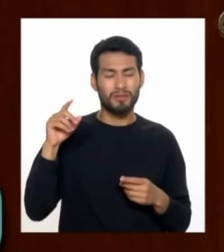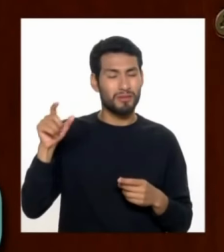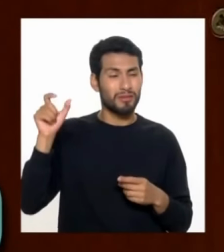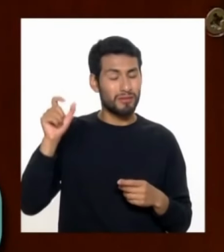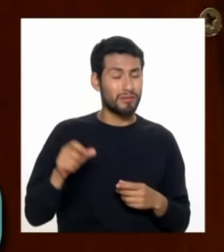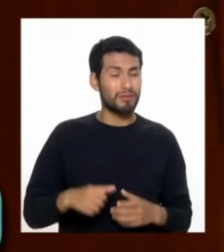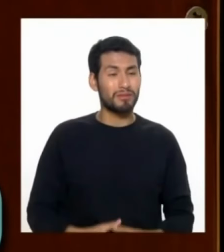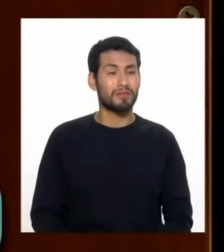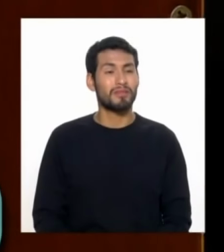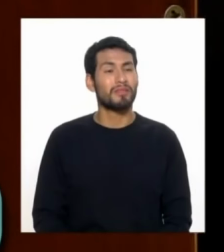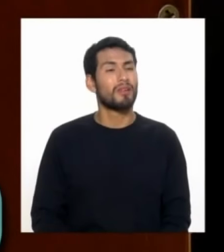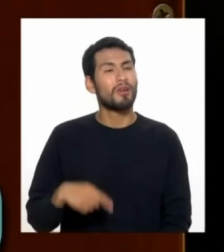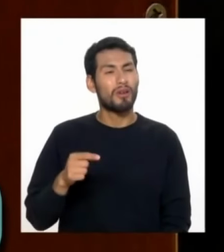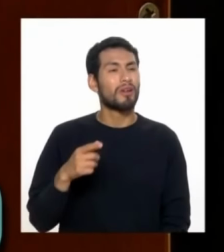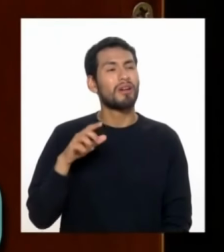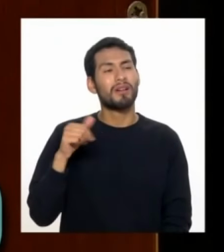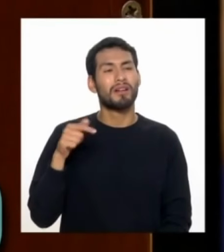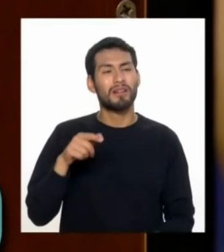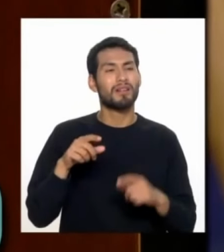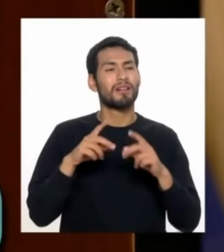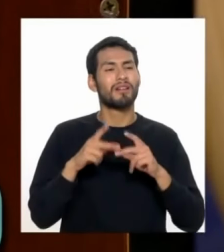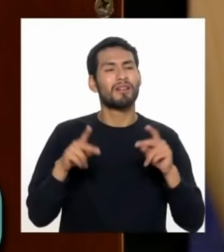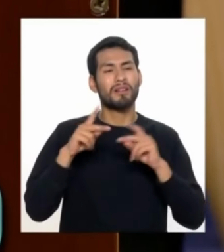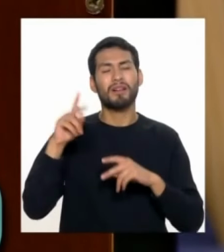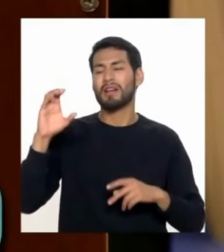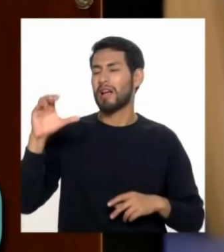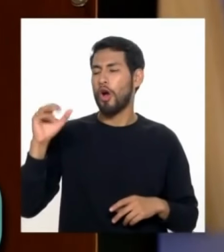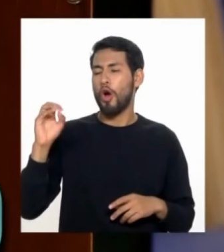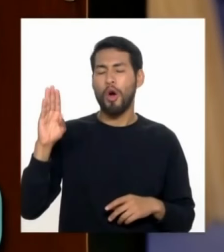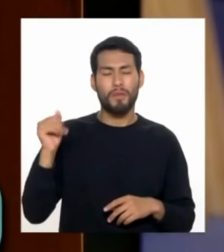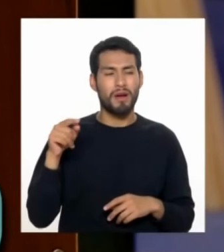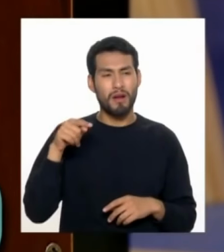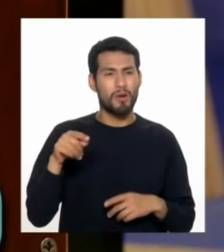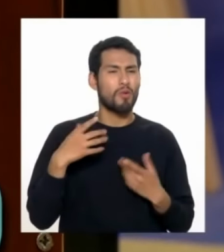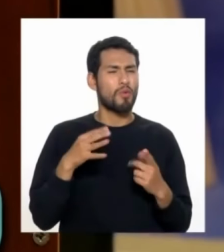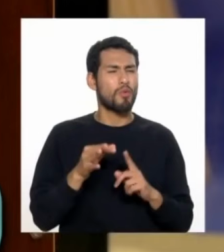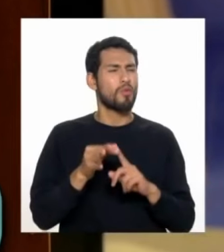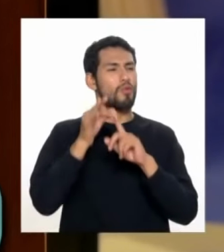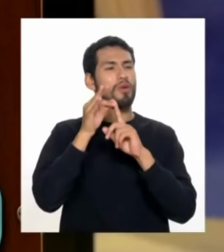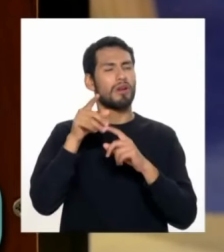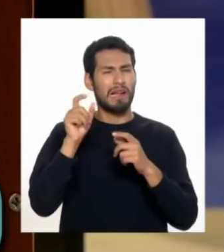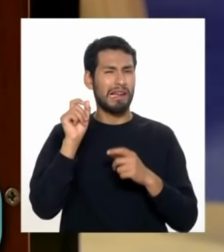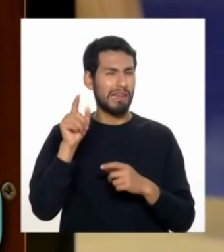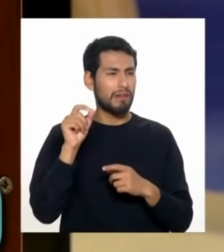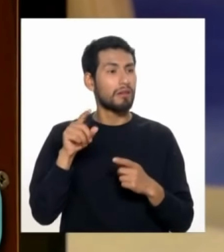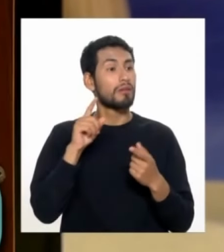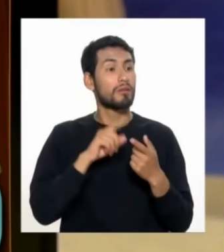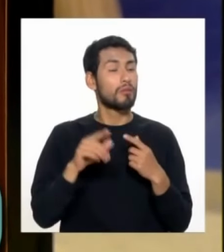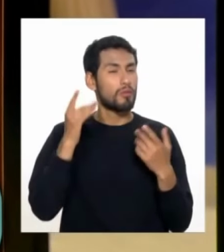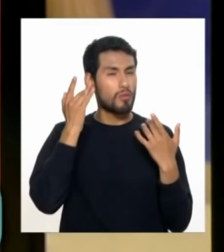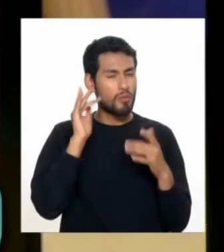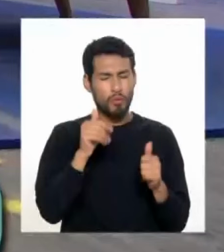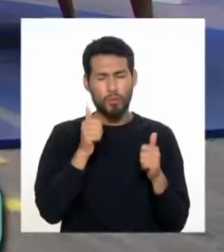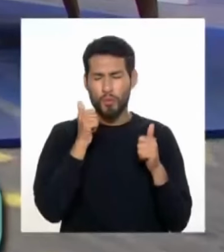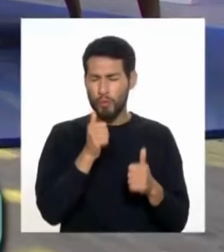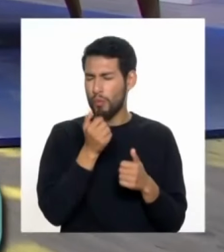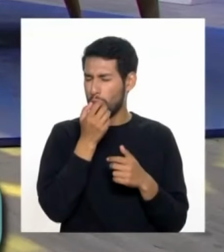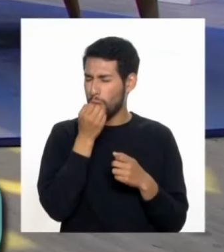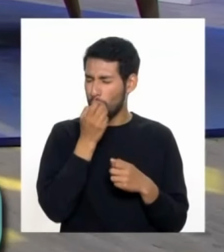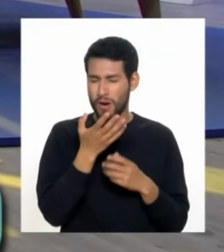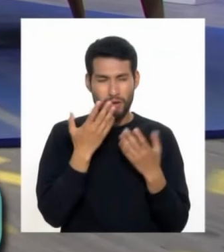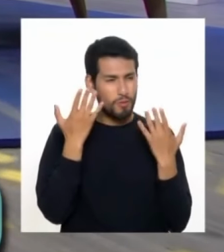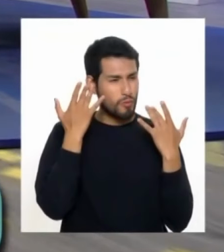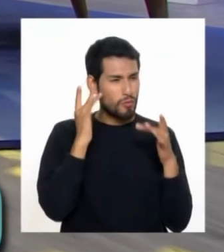mundialmente. Este es nuestra estrella, que es el cajón de caoba. La caoba es una madera bastante cara, pero tiene una acústica increíble. Suena